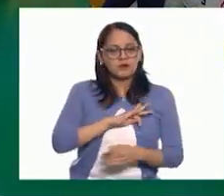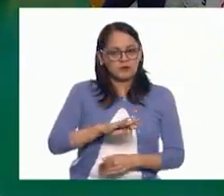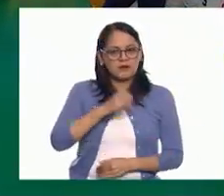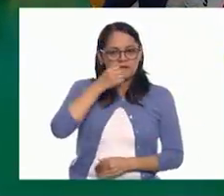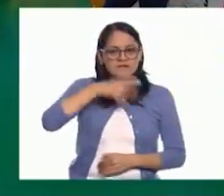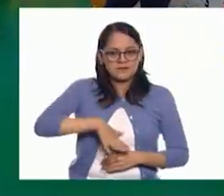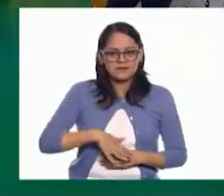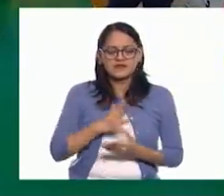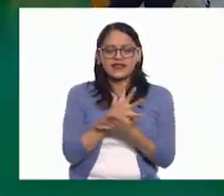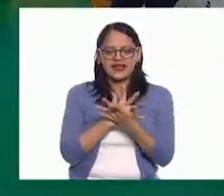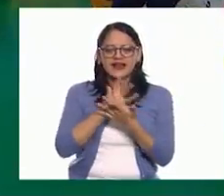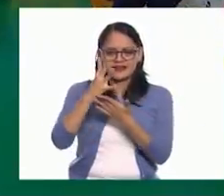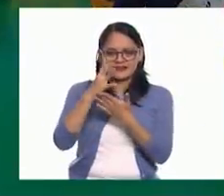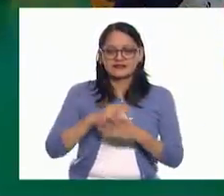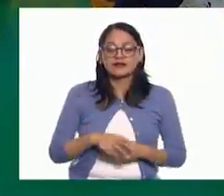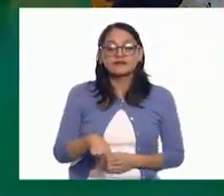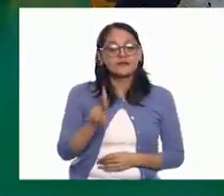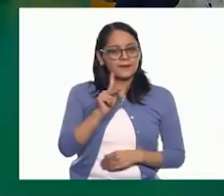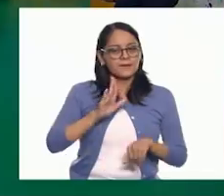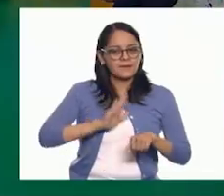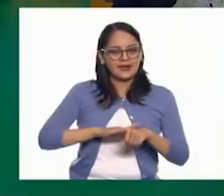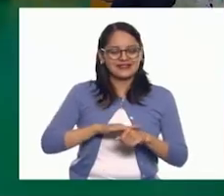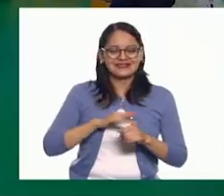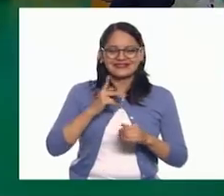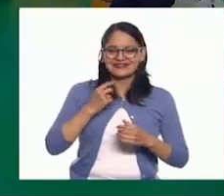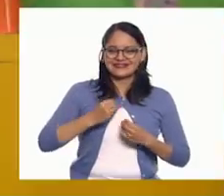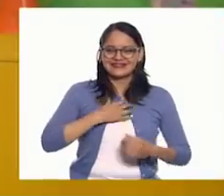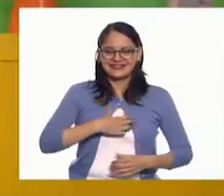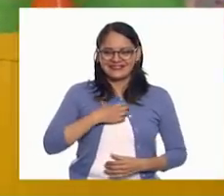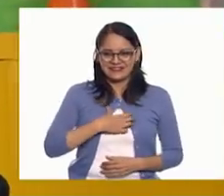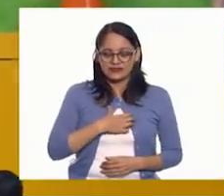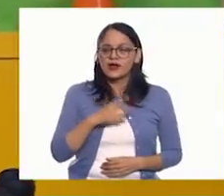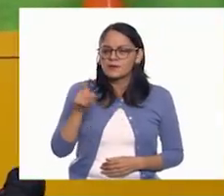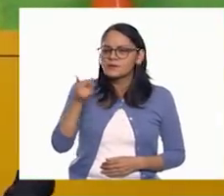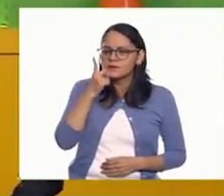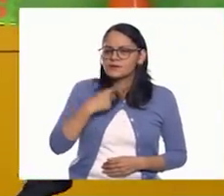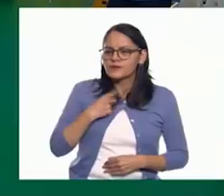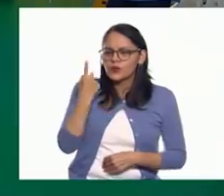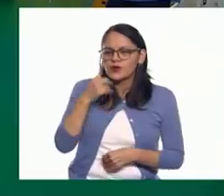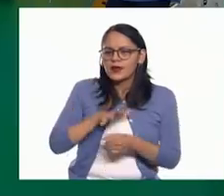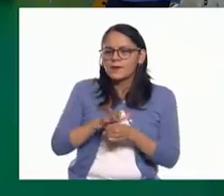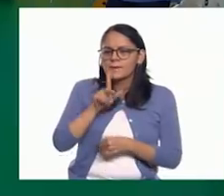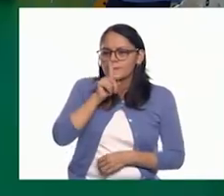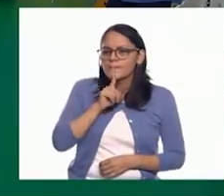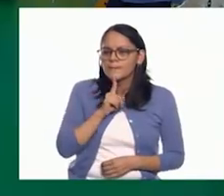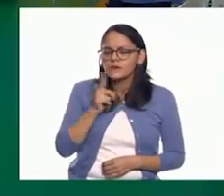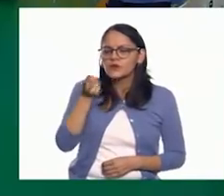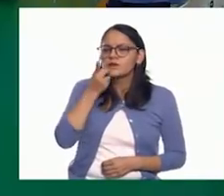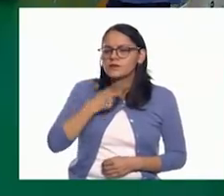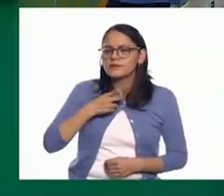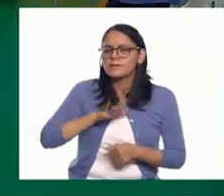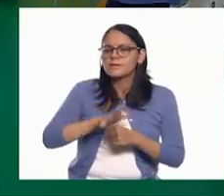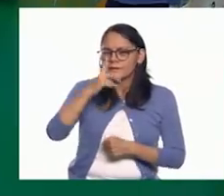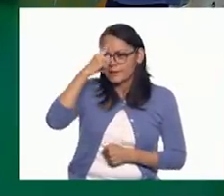fantástica, exagerada, pero con mucho humor. Dime una mentira, por favor, que te guste, que podamos cantar. Hay